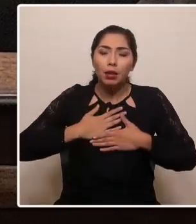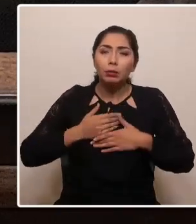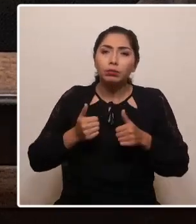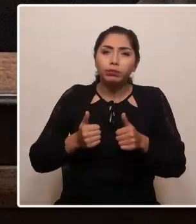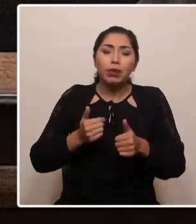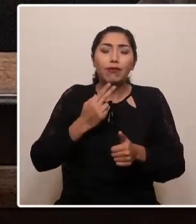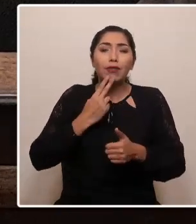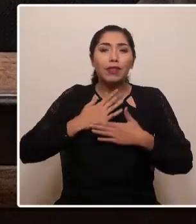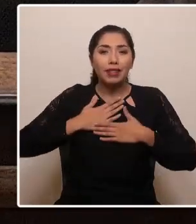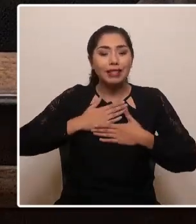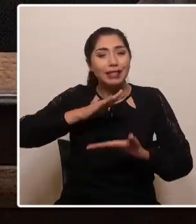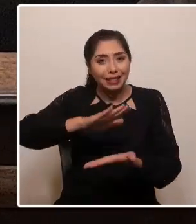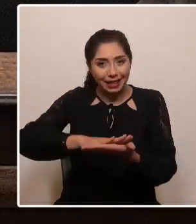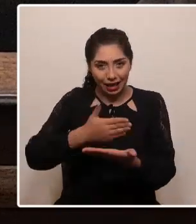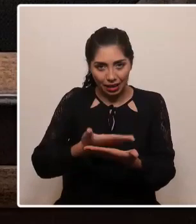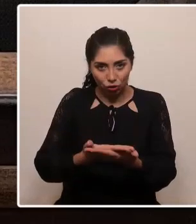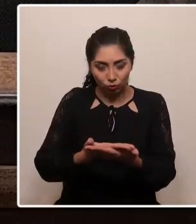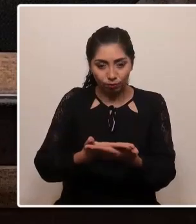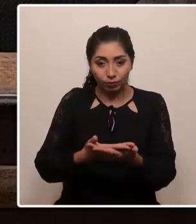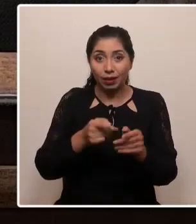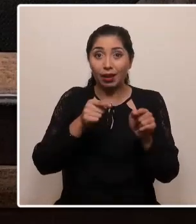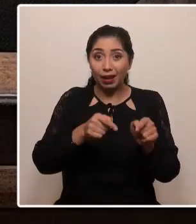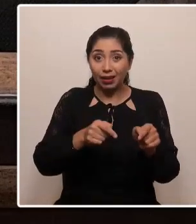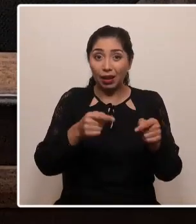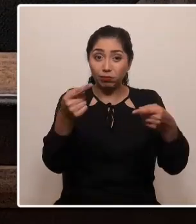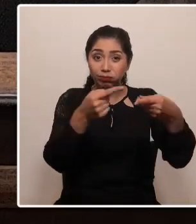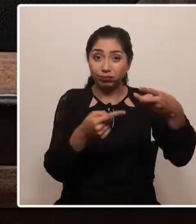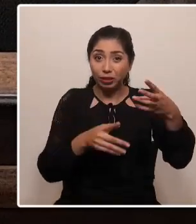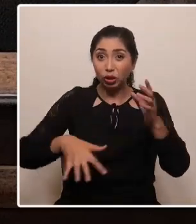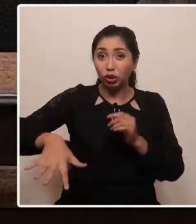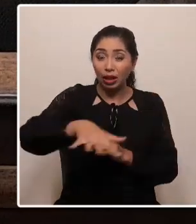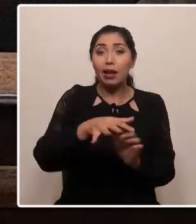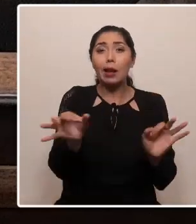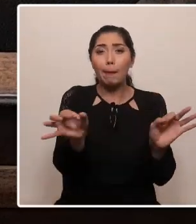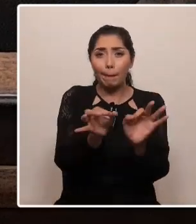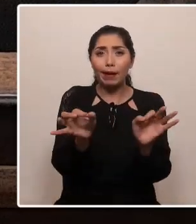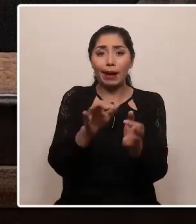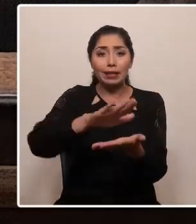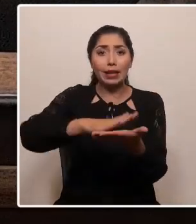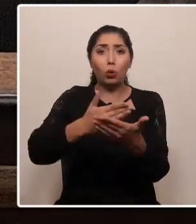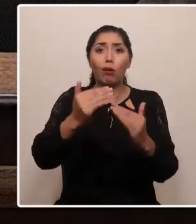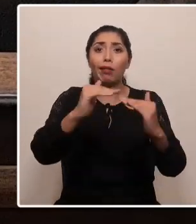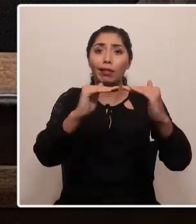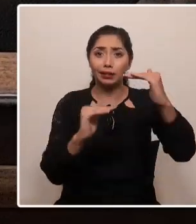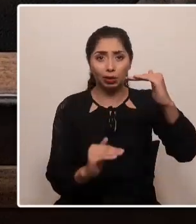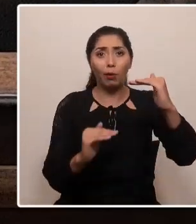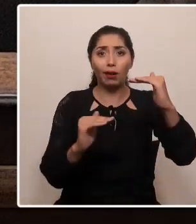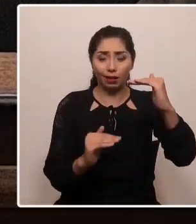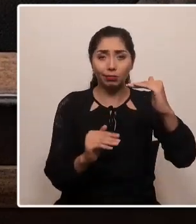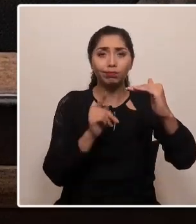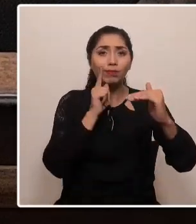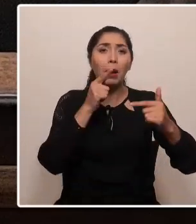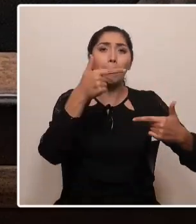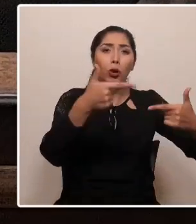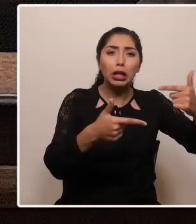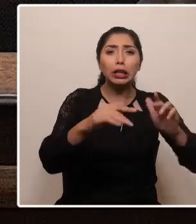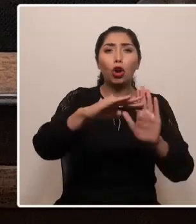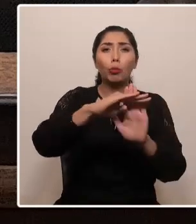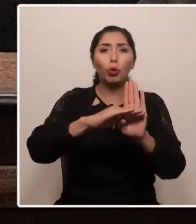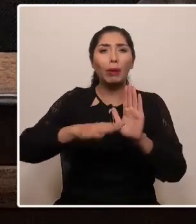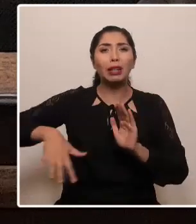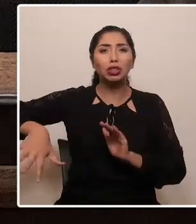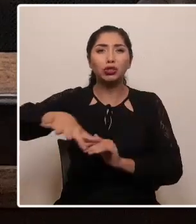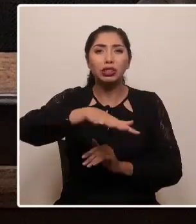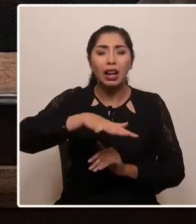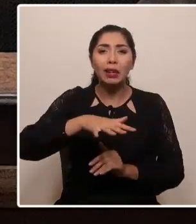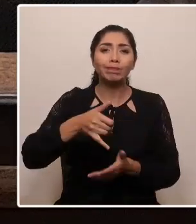sana. Estos determinantes sociales explican las desigualdades en salud y cooperan desde una combinación de políticas y programas sociales deficientes